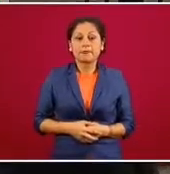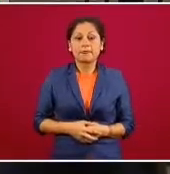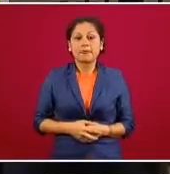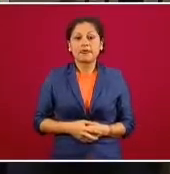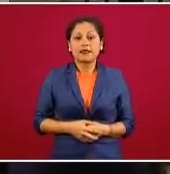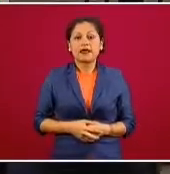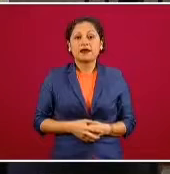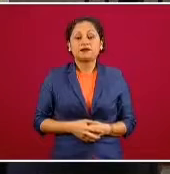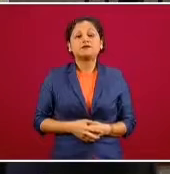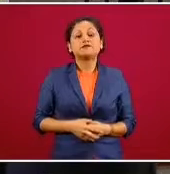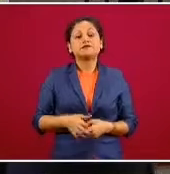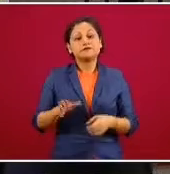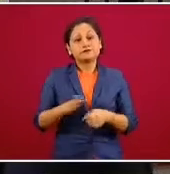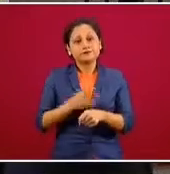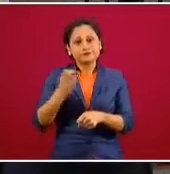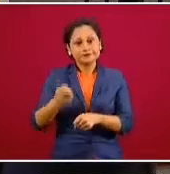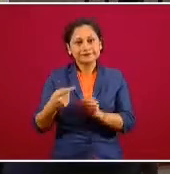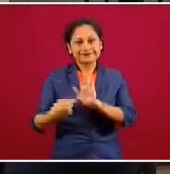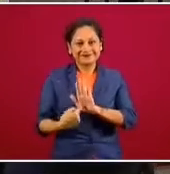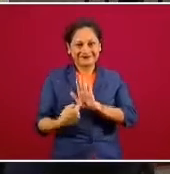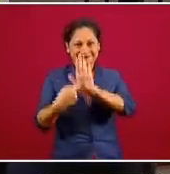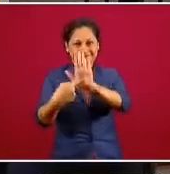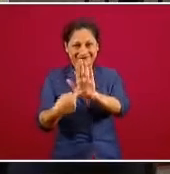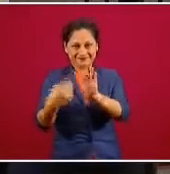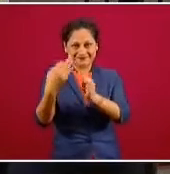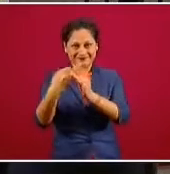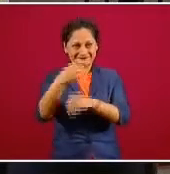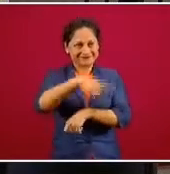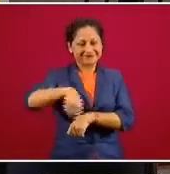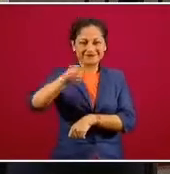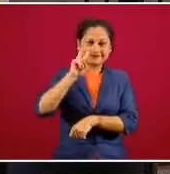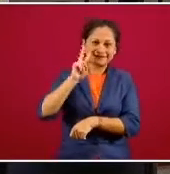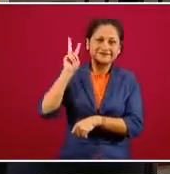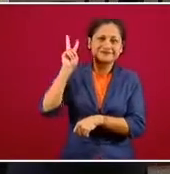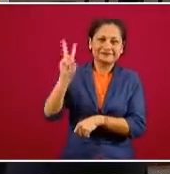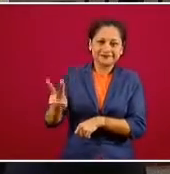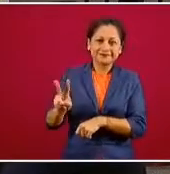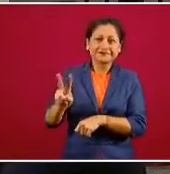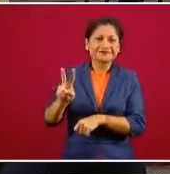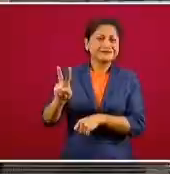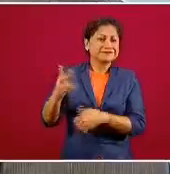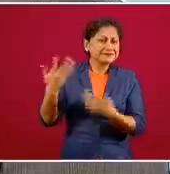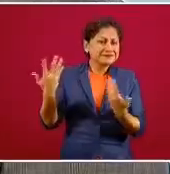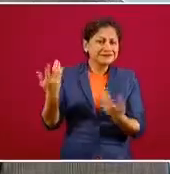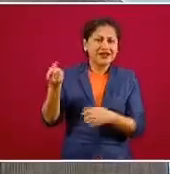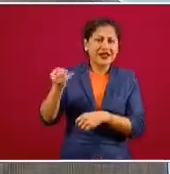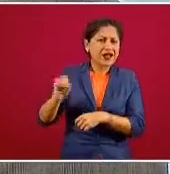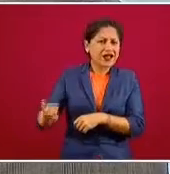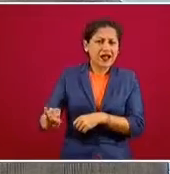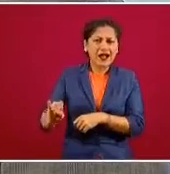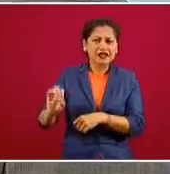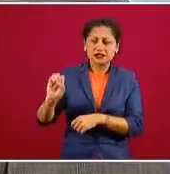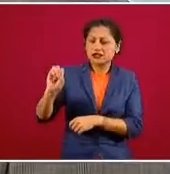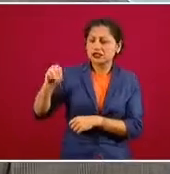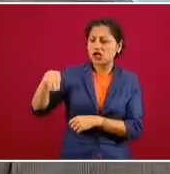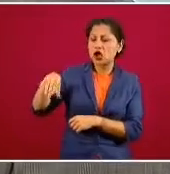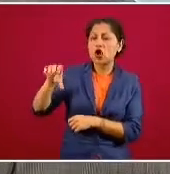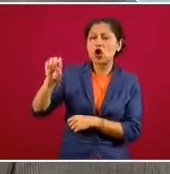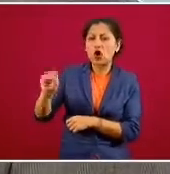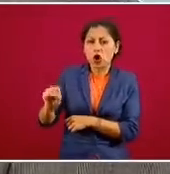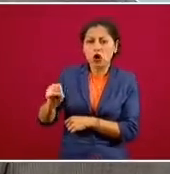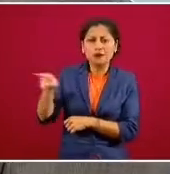representan lo que se ha respaldado teóricamente desde hace más de 15 años en el mundo por parte de la Organización Mundial de la